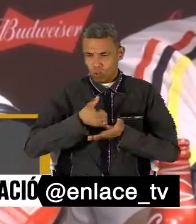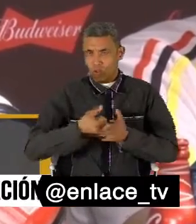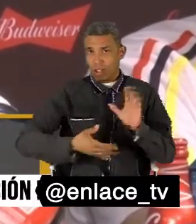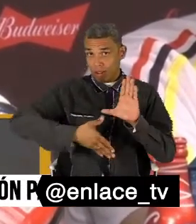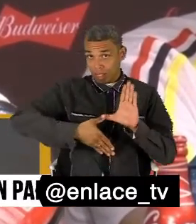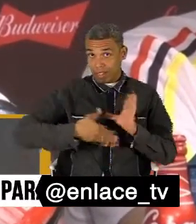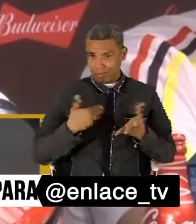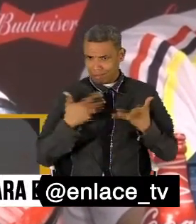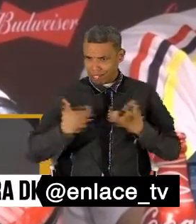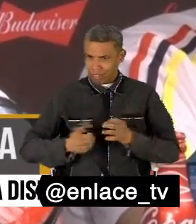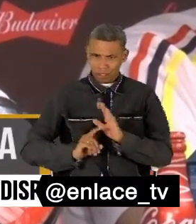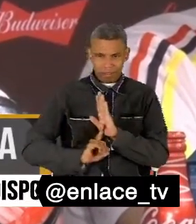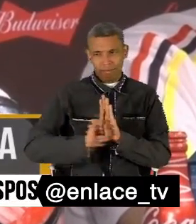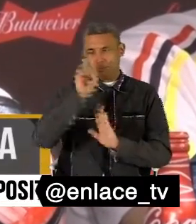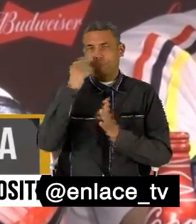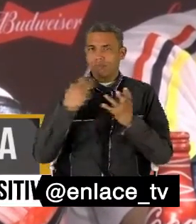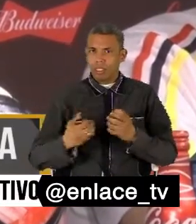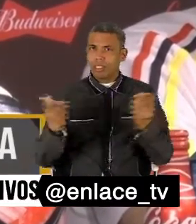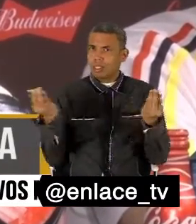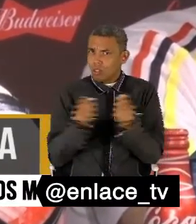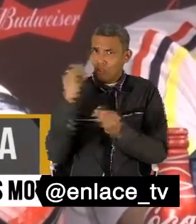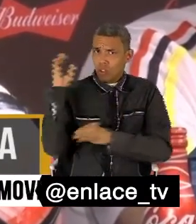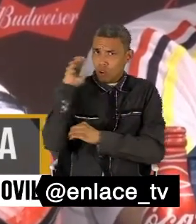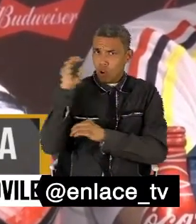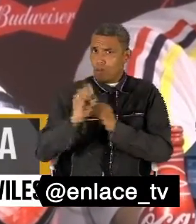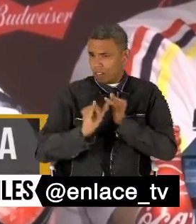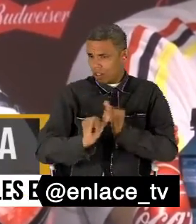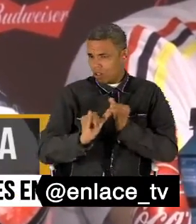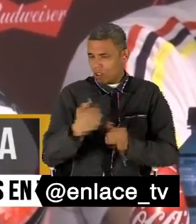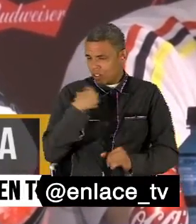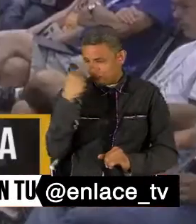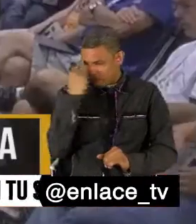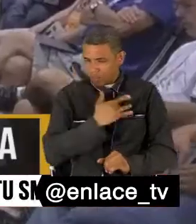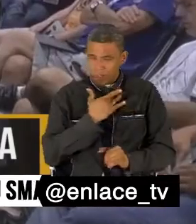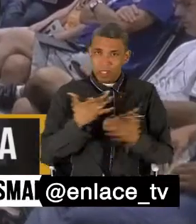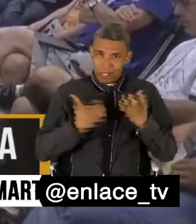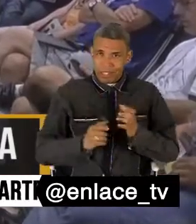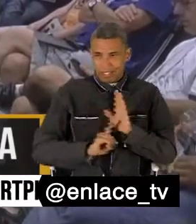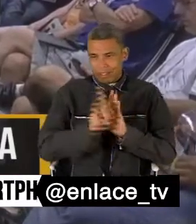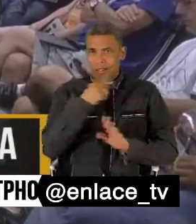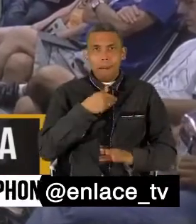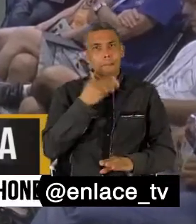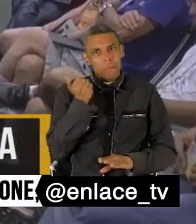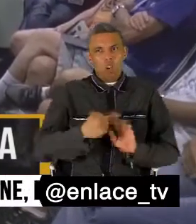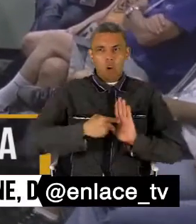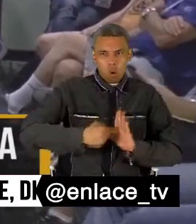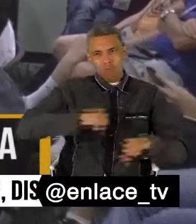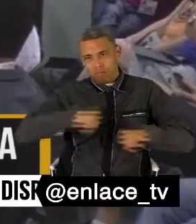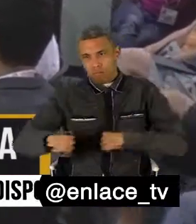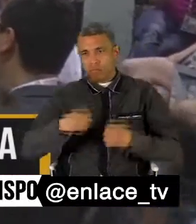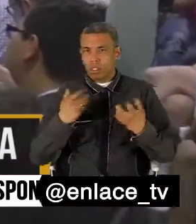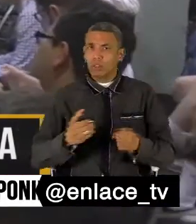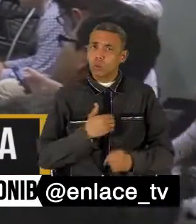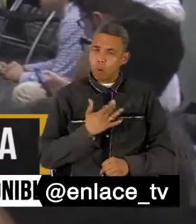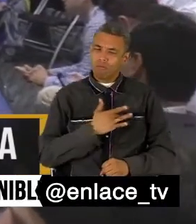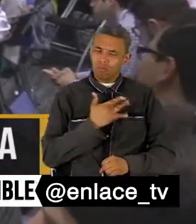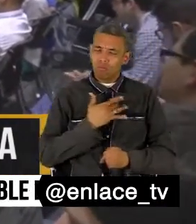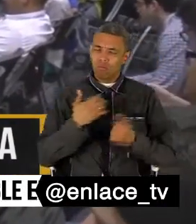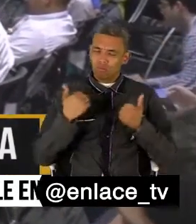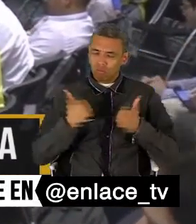estamos todos acá en la selección, y con la ilusión siempre de dar lo mejor. Me siento cómodo, me